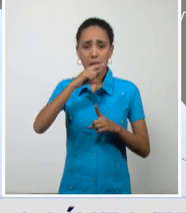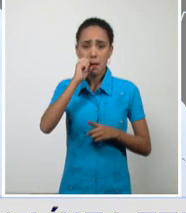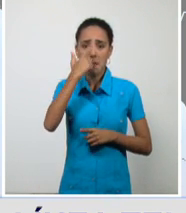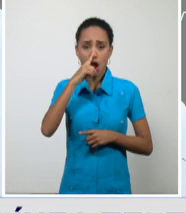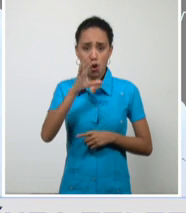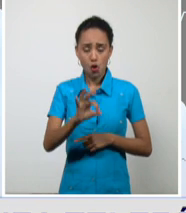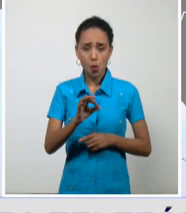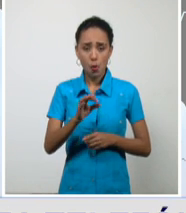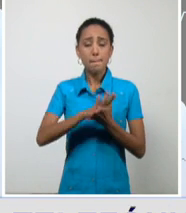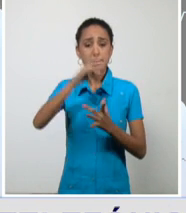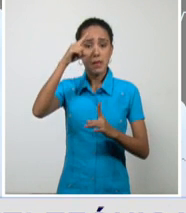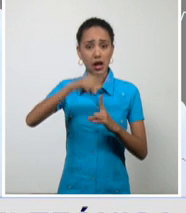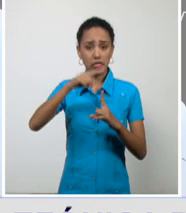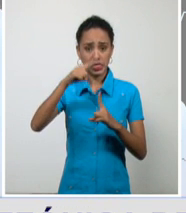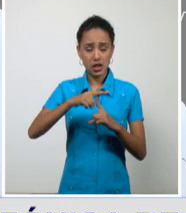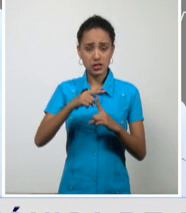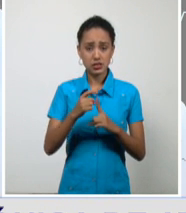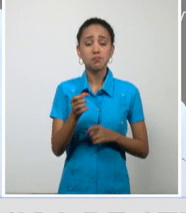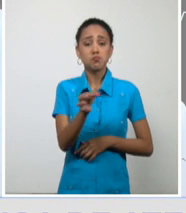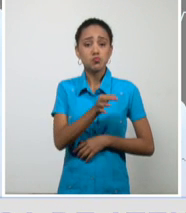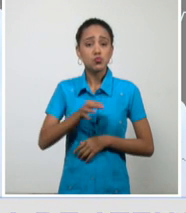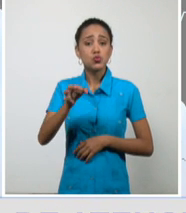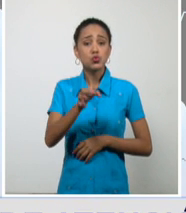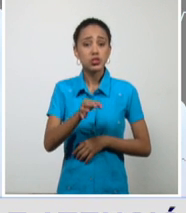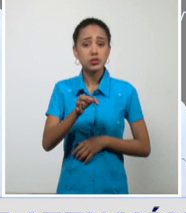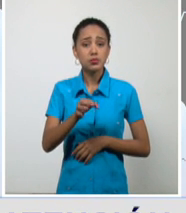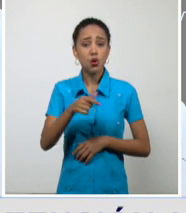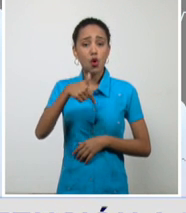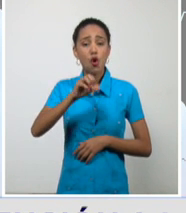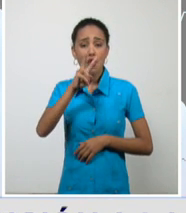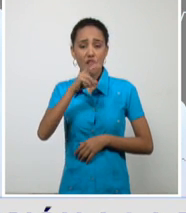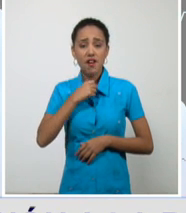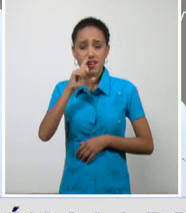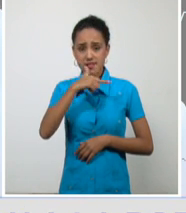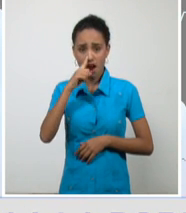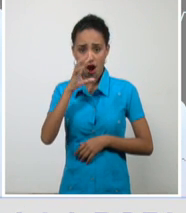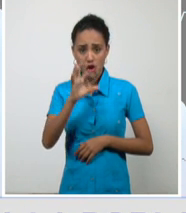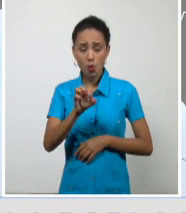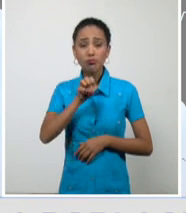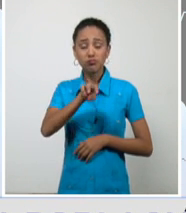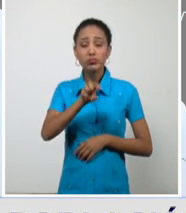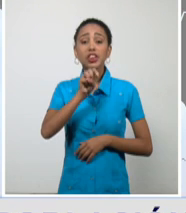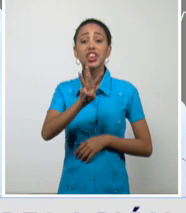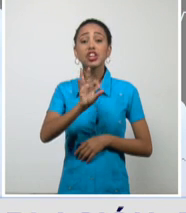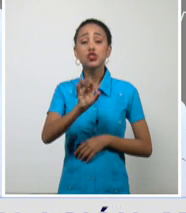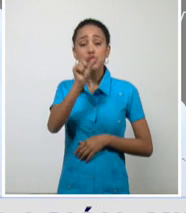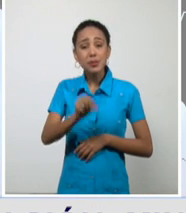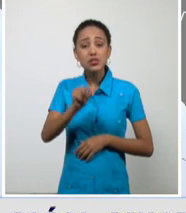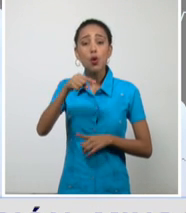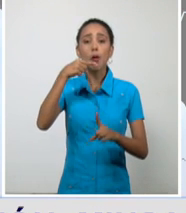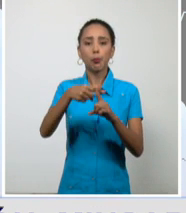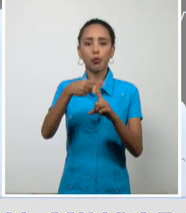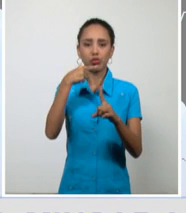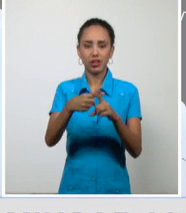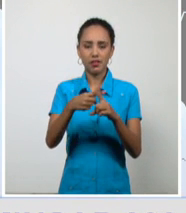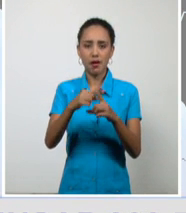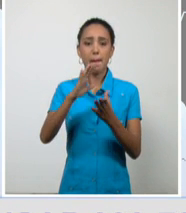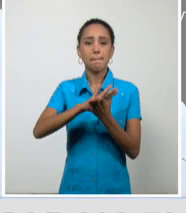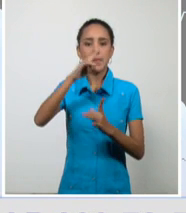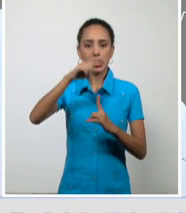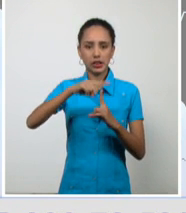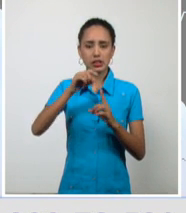Matanzas, concretamente en el municipio de Jovellanos. Aquí están los 38 casos confirmados en la